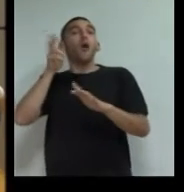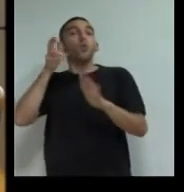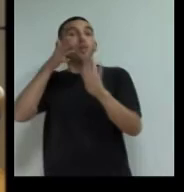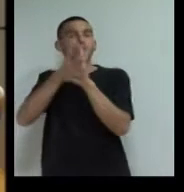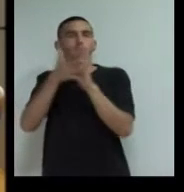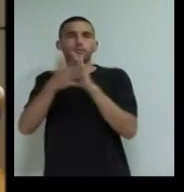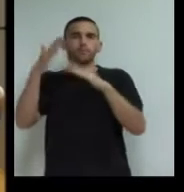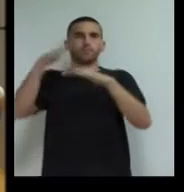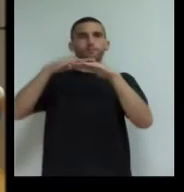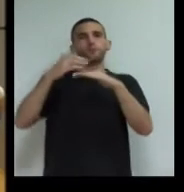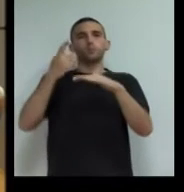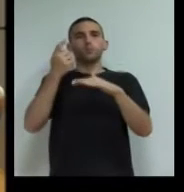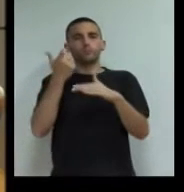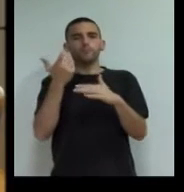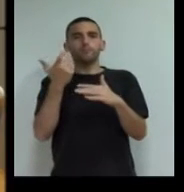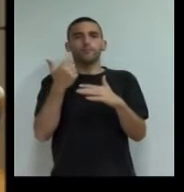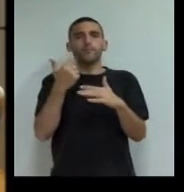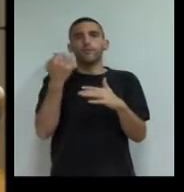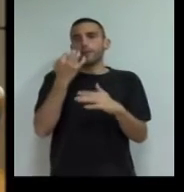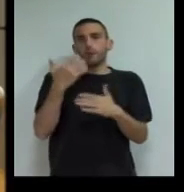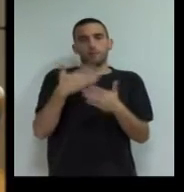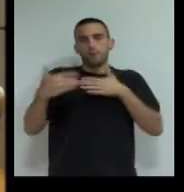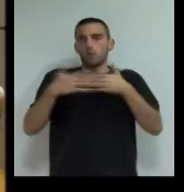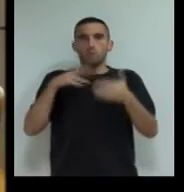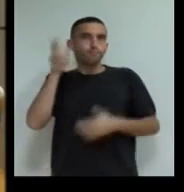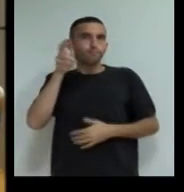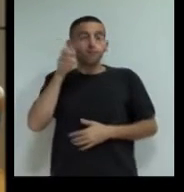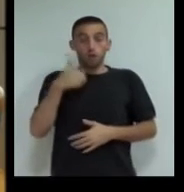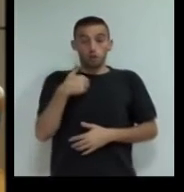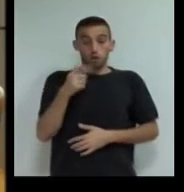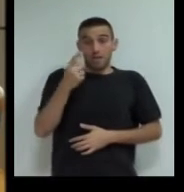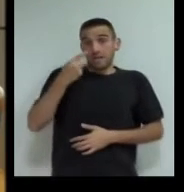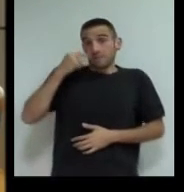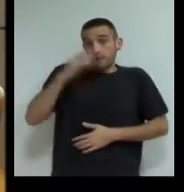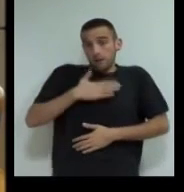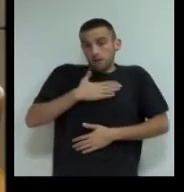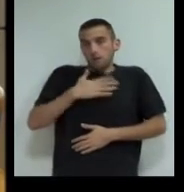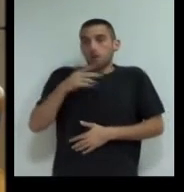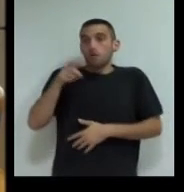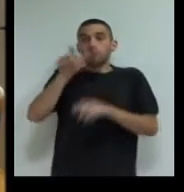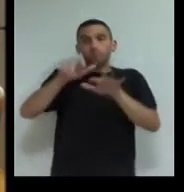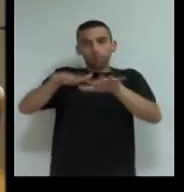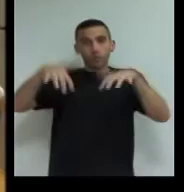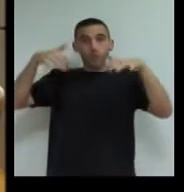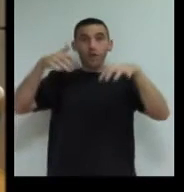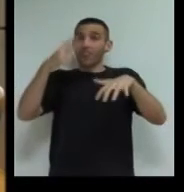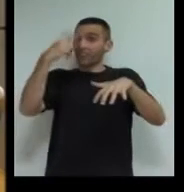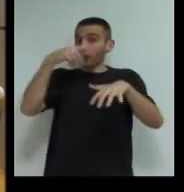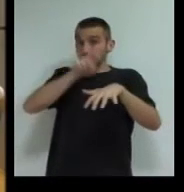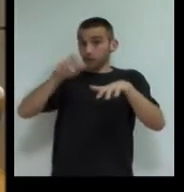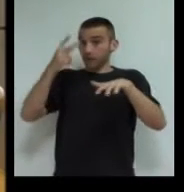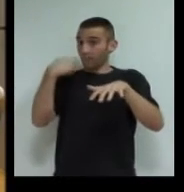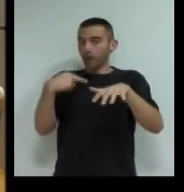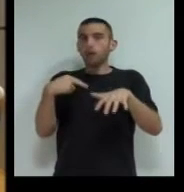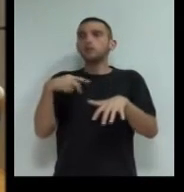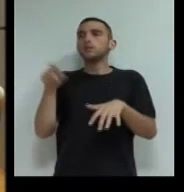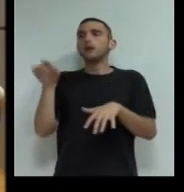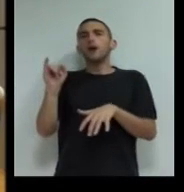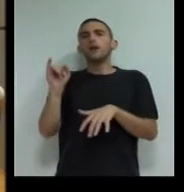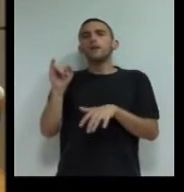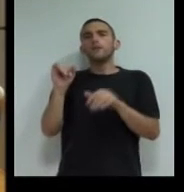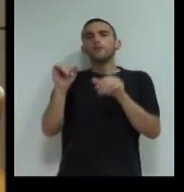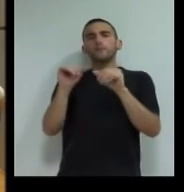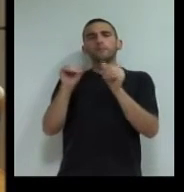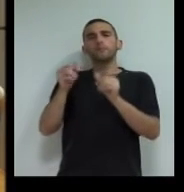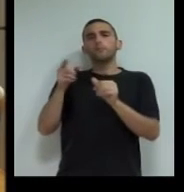Hombre, a mí me parece, yo la experiencia que tengo con el público ciego, que yo he escuchado audiodescripciones donde se utiliza una terminología, tú